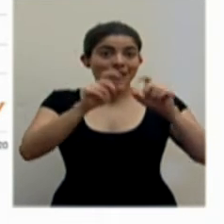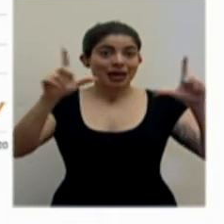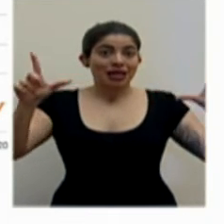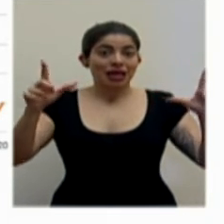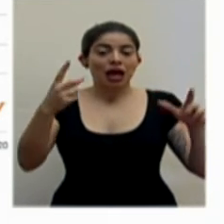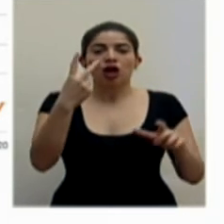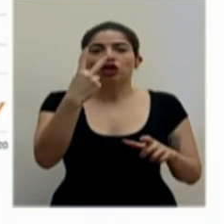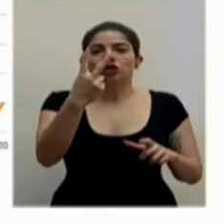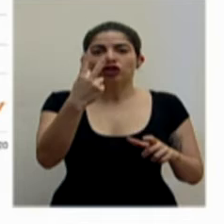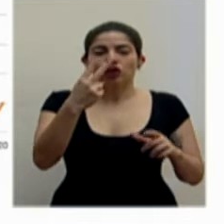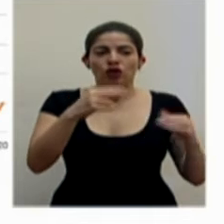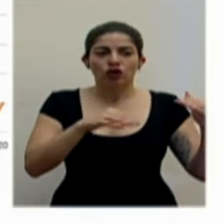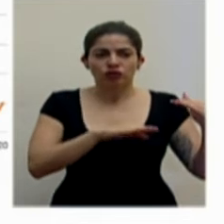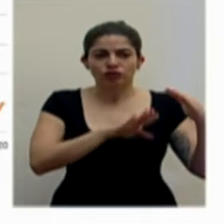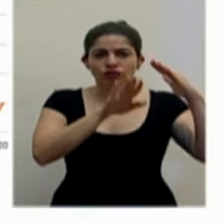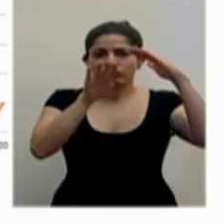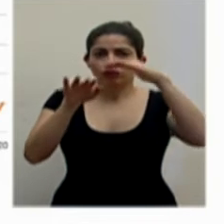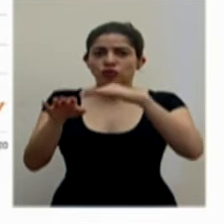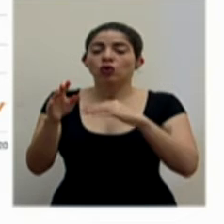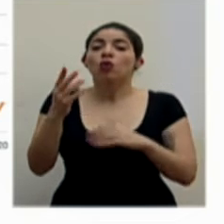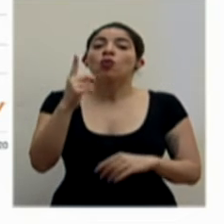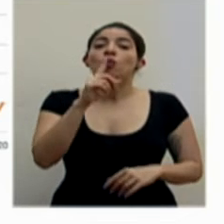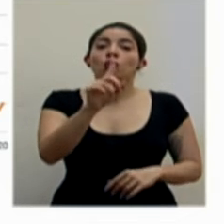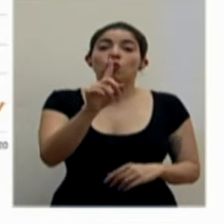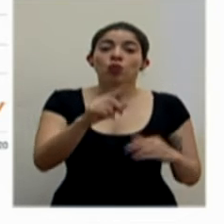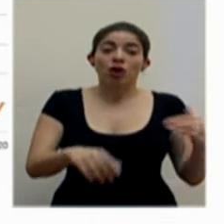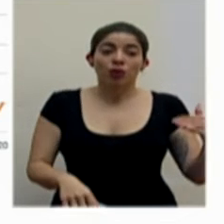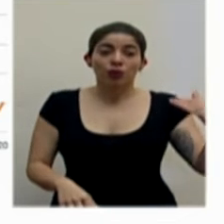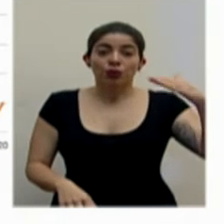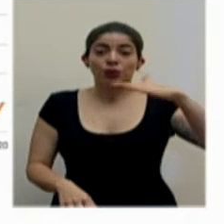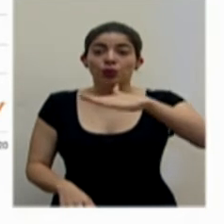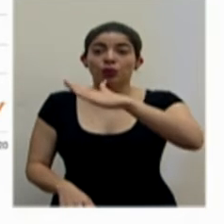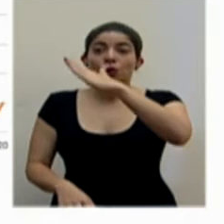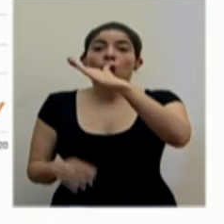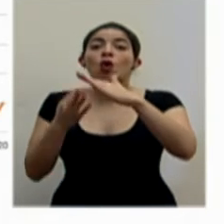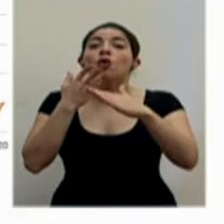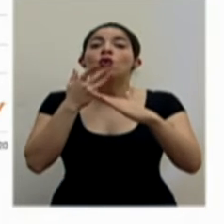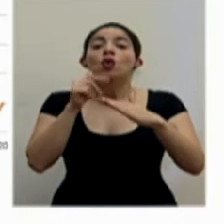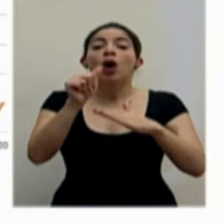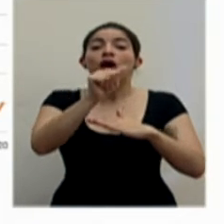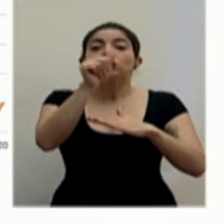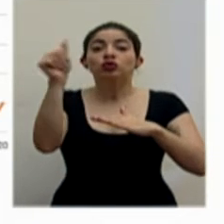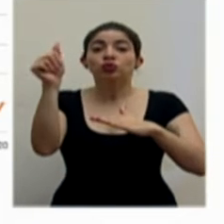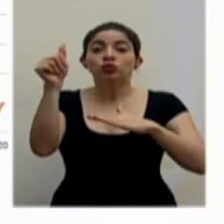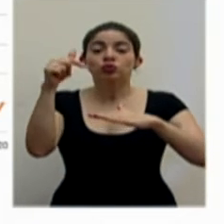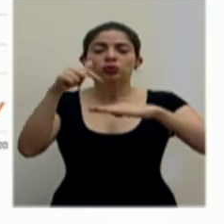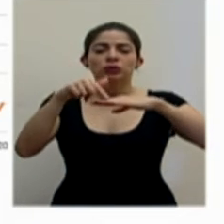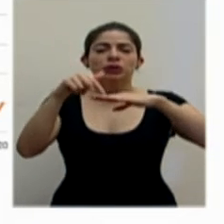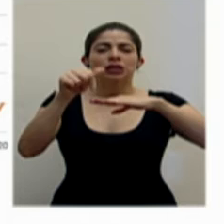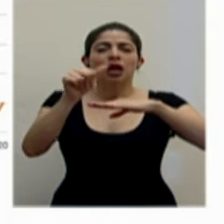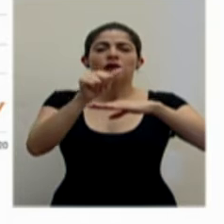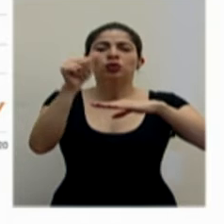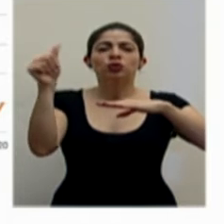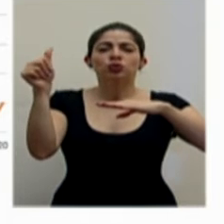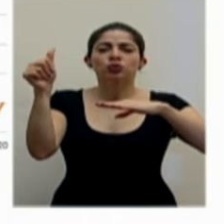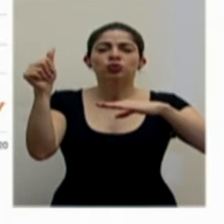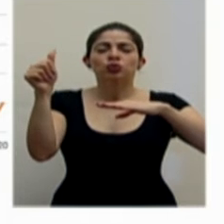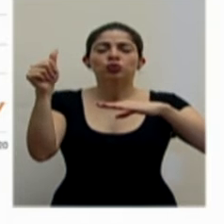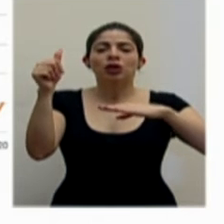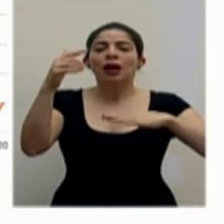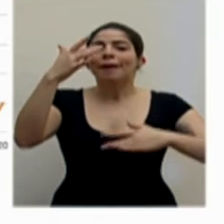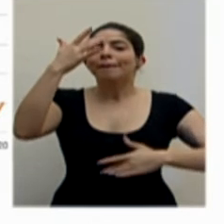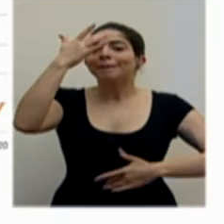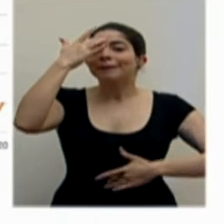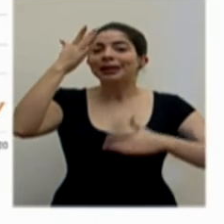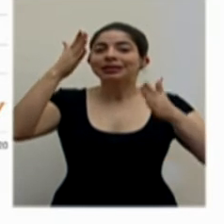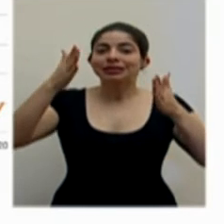dos curvas, una en azul, que son la curva de los